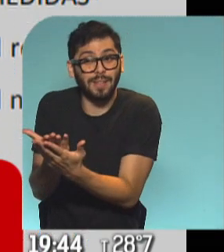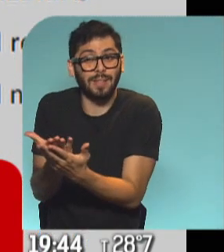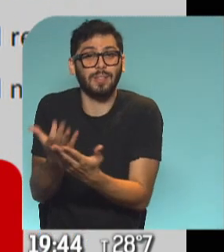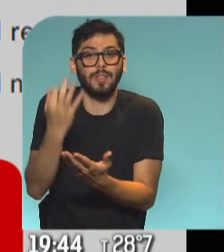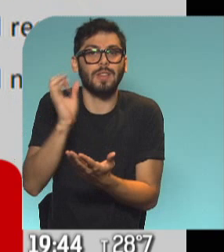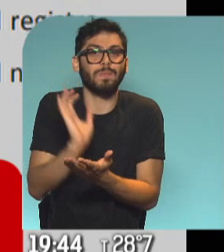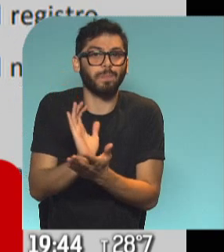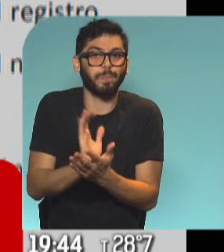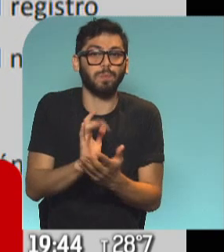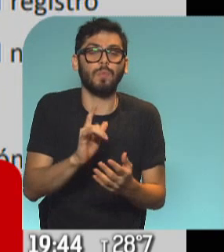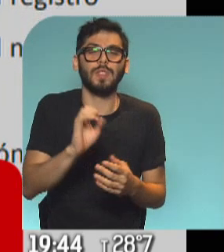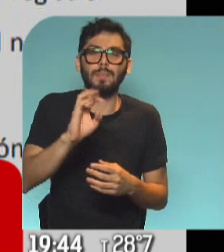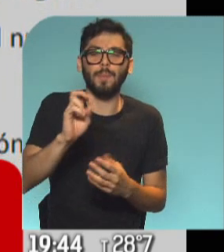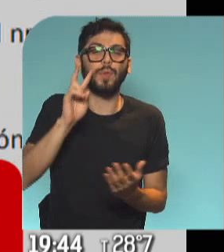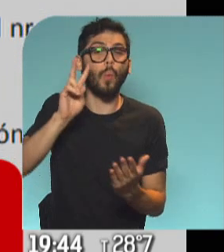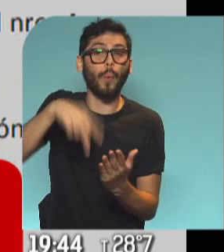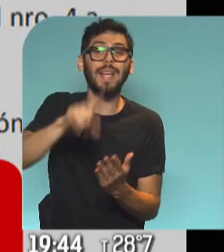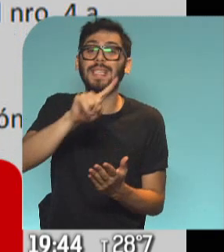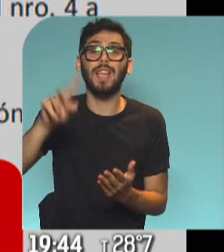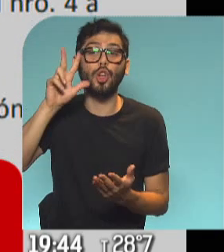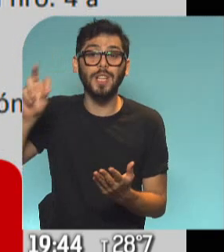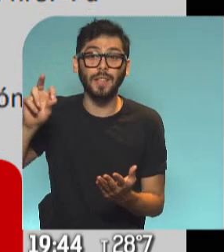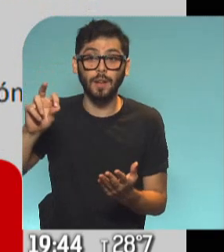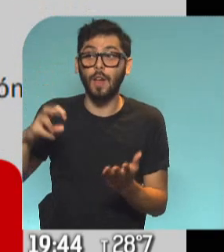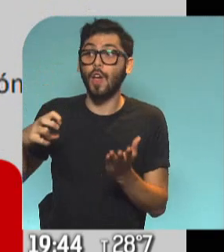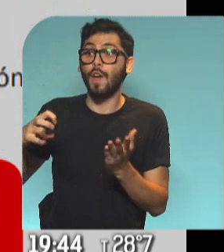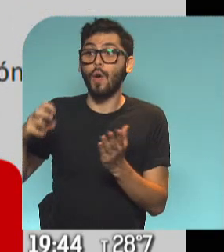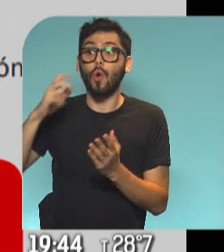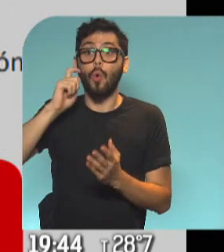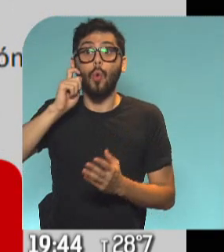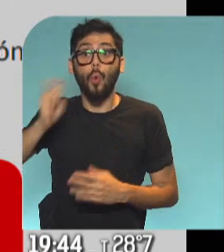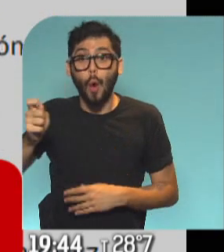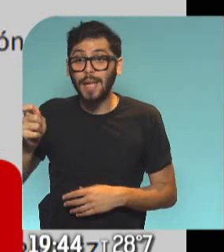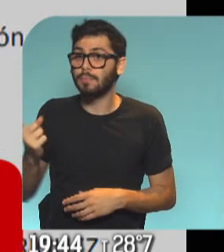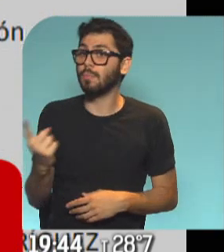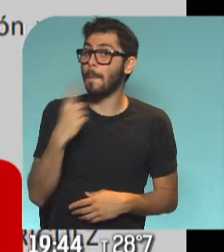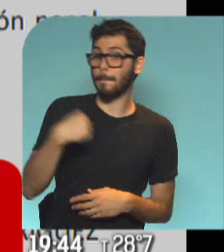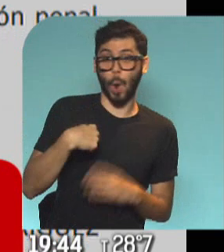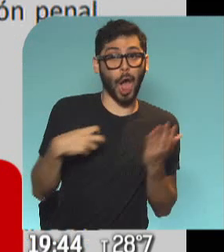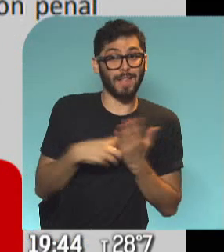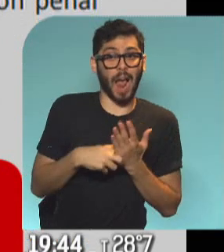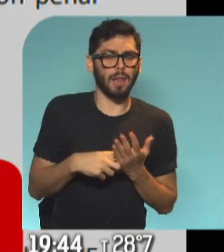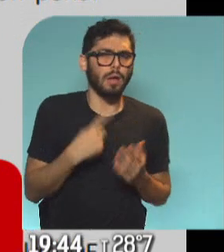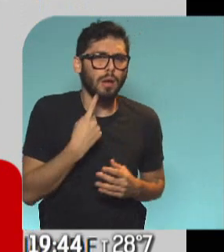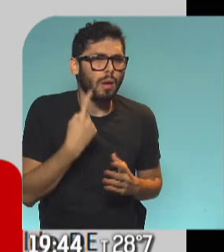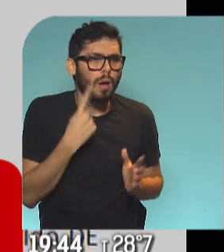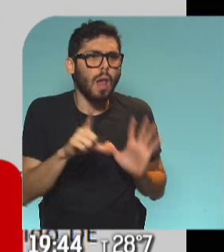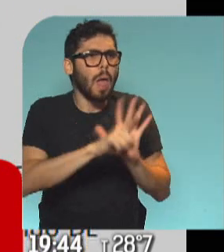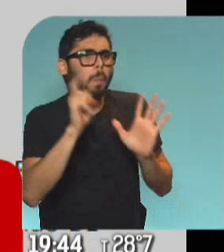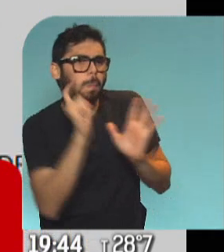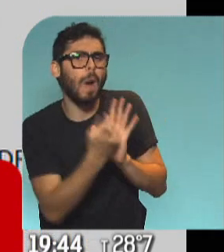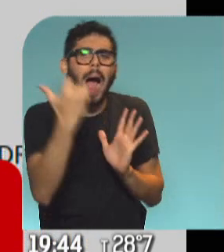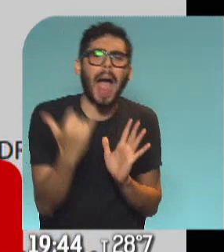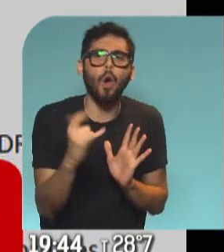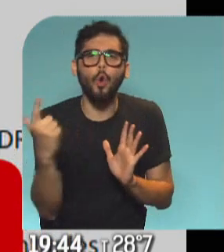la vista del 180. El juez le dice, fiscal, opine, acá hay delito o no hay delito. Y el fiscal le dice, puede haber delito, empiece a investigar.